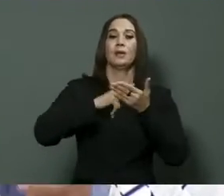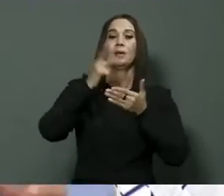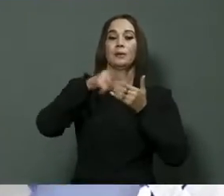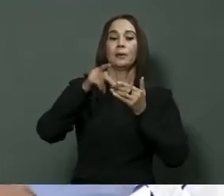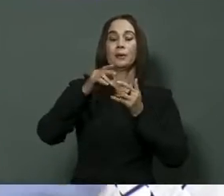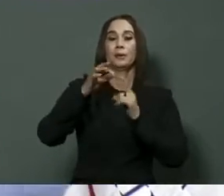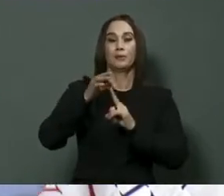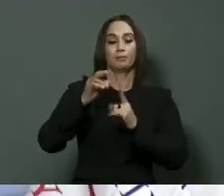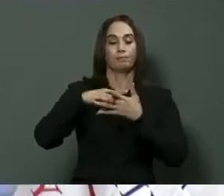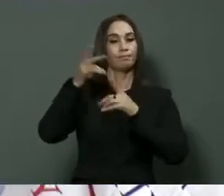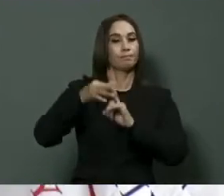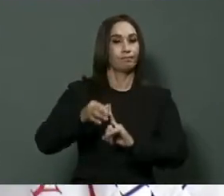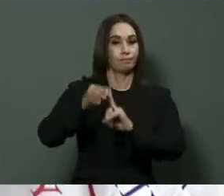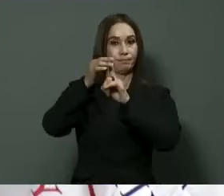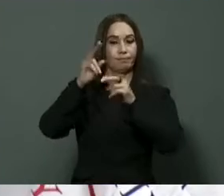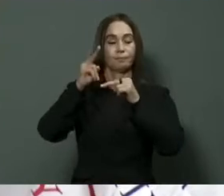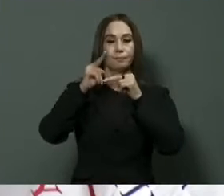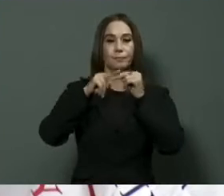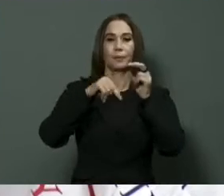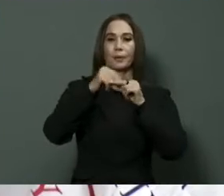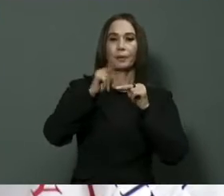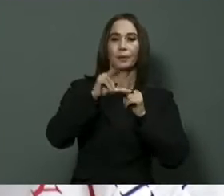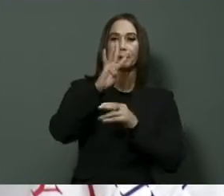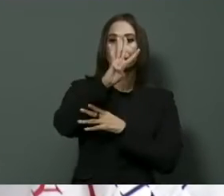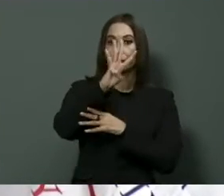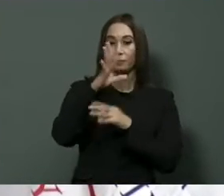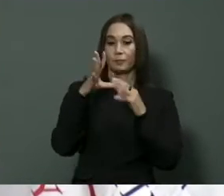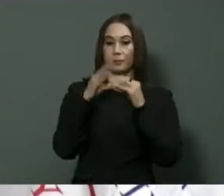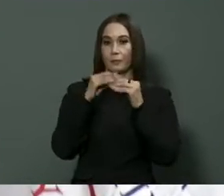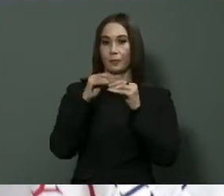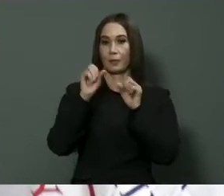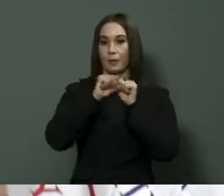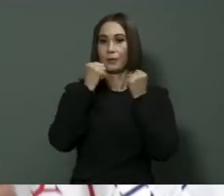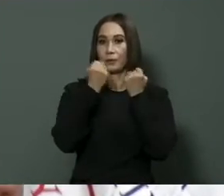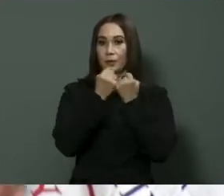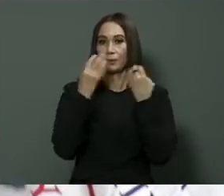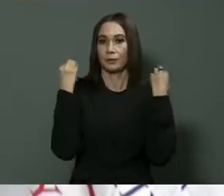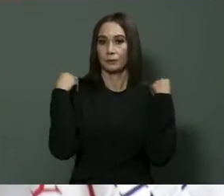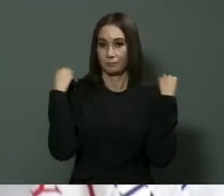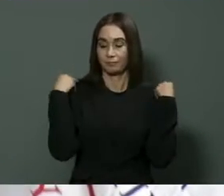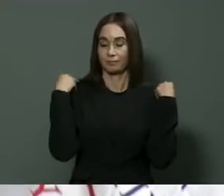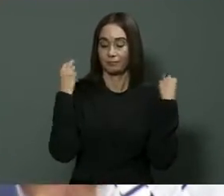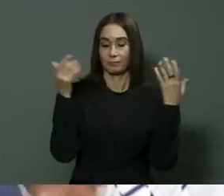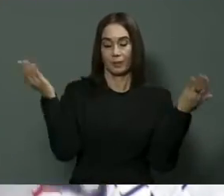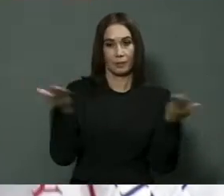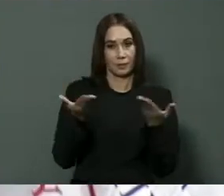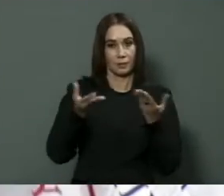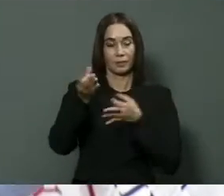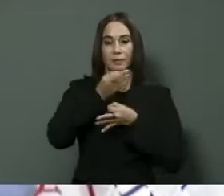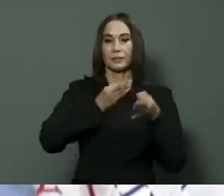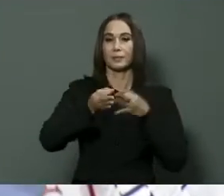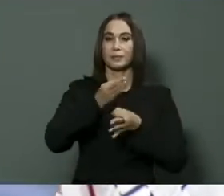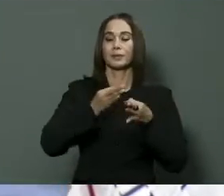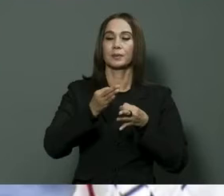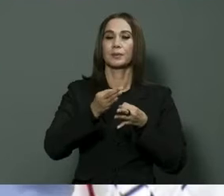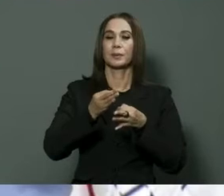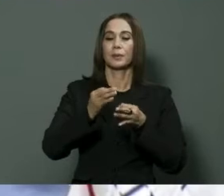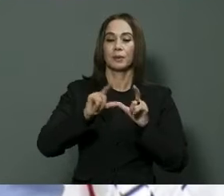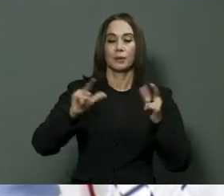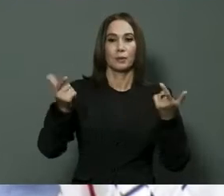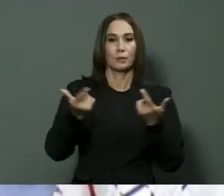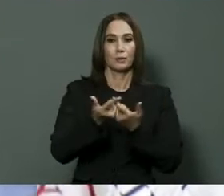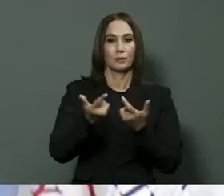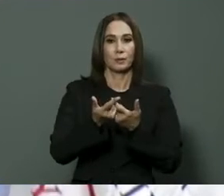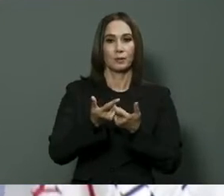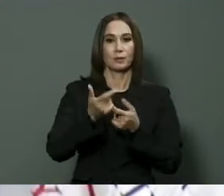planes especiales, vamos a reconstruir los 4 clubes sociales y deportivos que hay aquí en San Francisco de Macorís, en los barrios